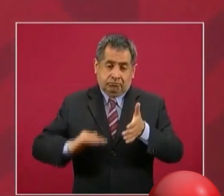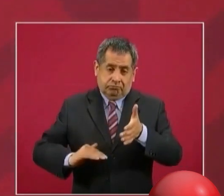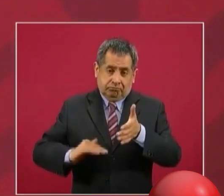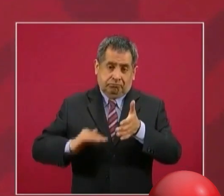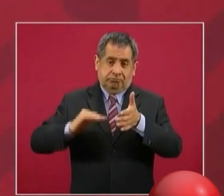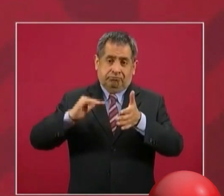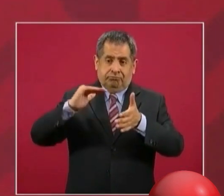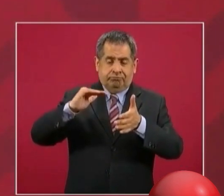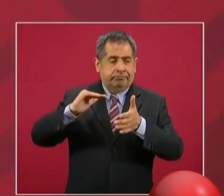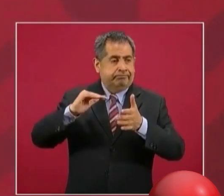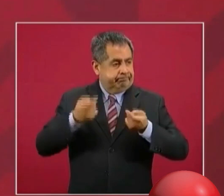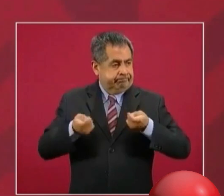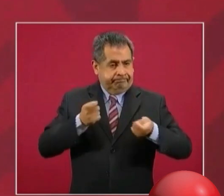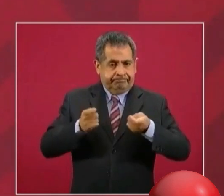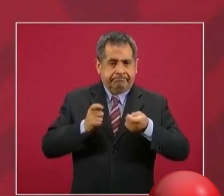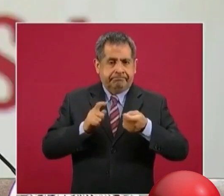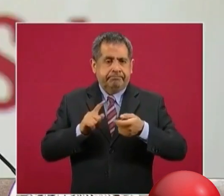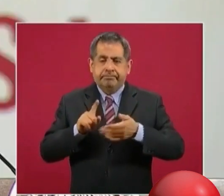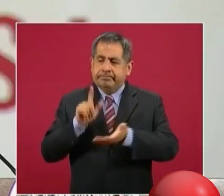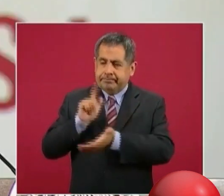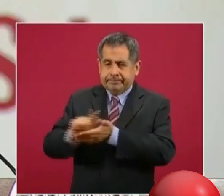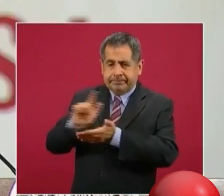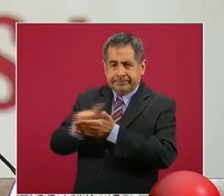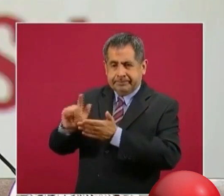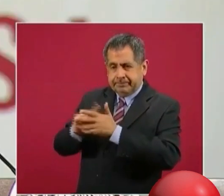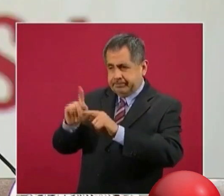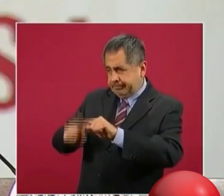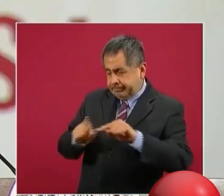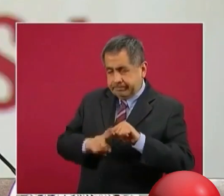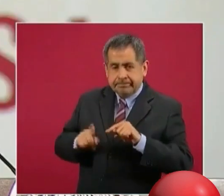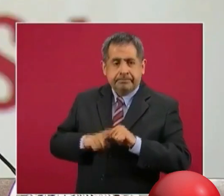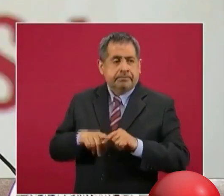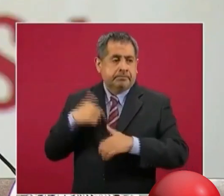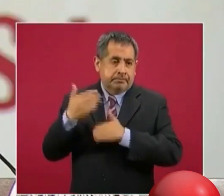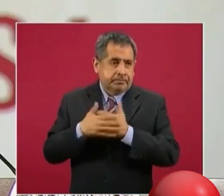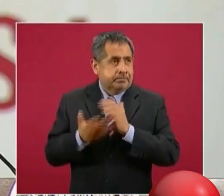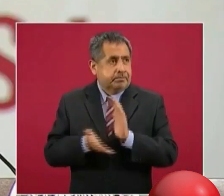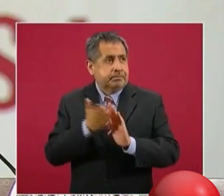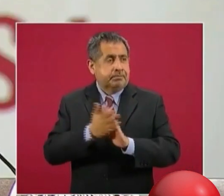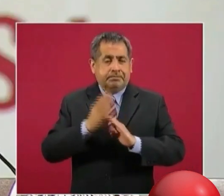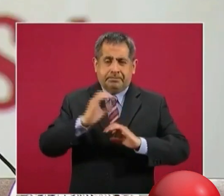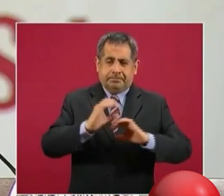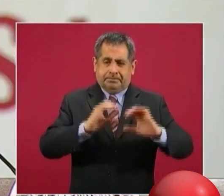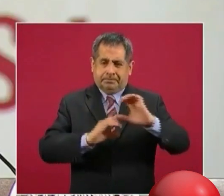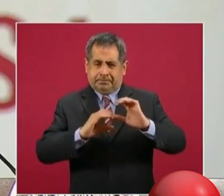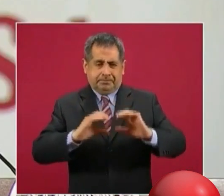los desasolves, la construcción de muros,